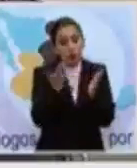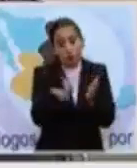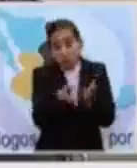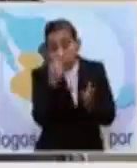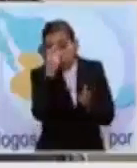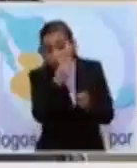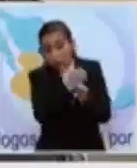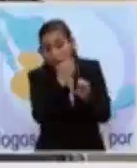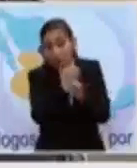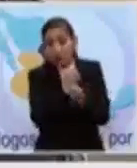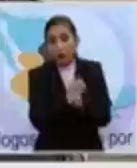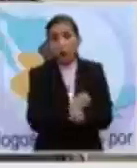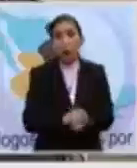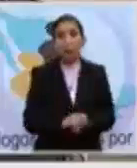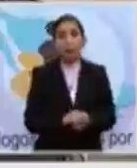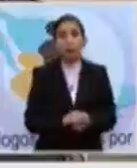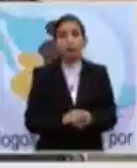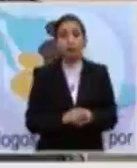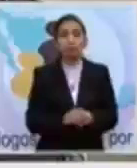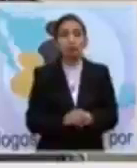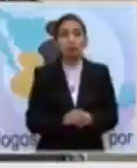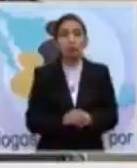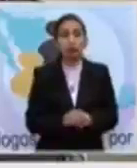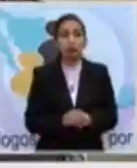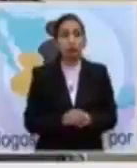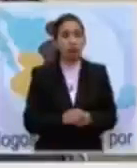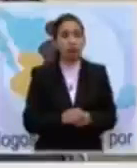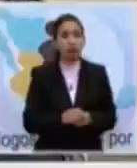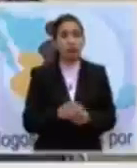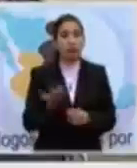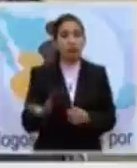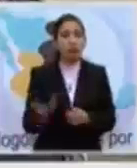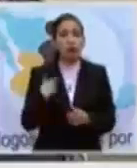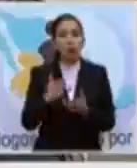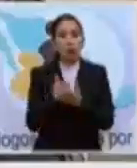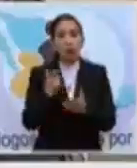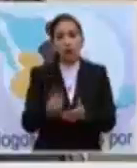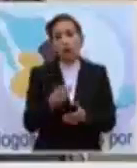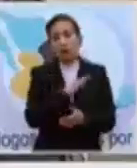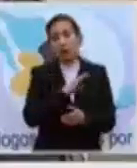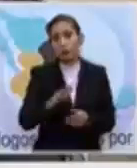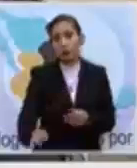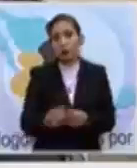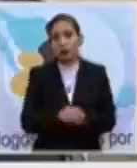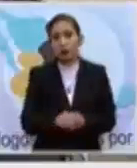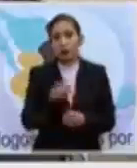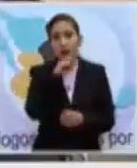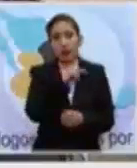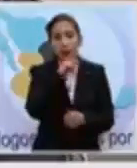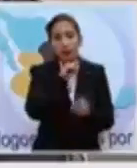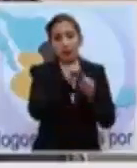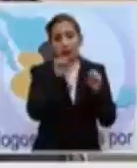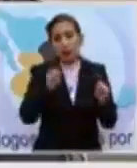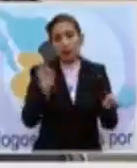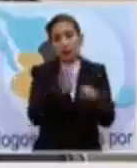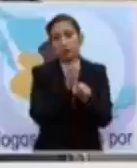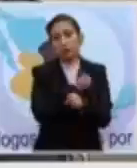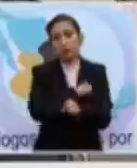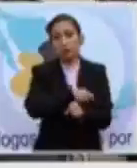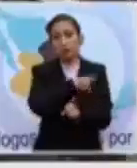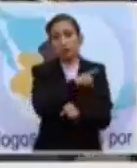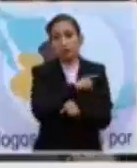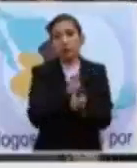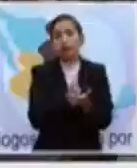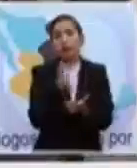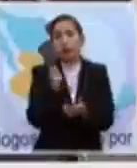cobrando, no pudiera pagar o no quisiera pagar, se le puede directamente del Sistema de Protección Social en Salud pagar